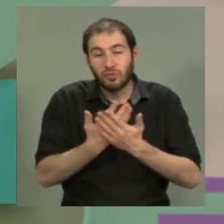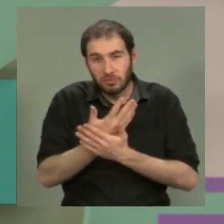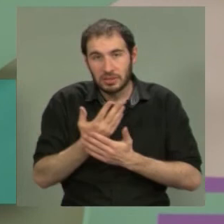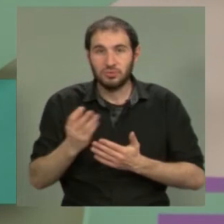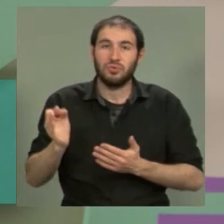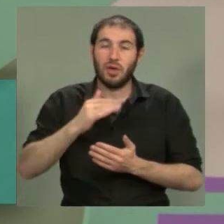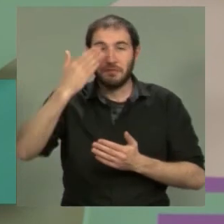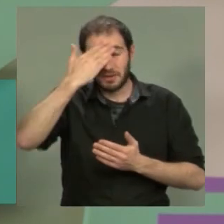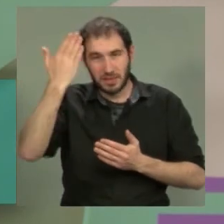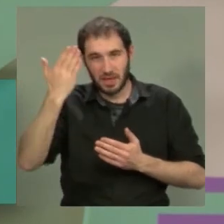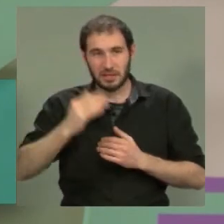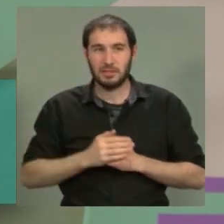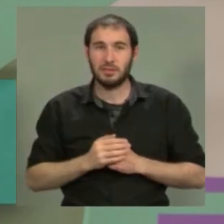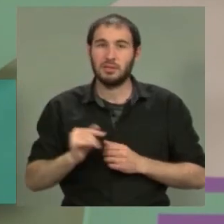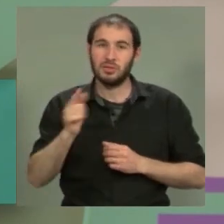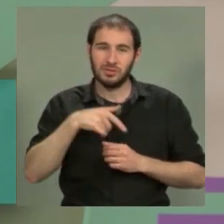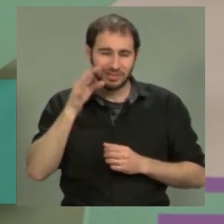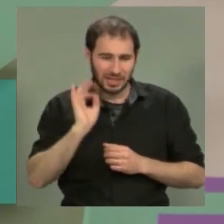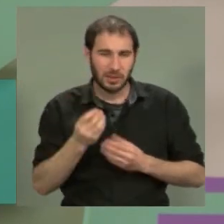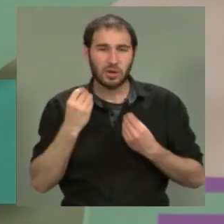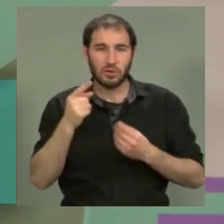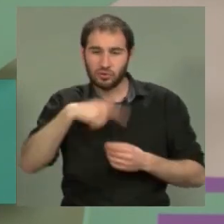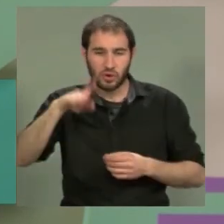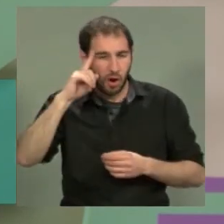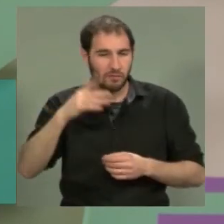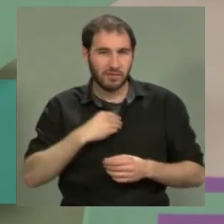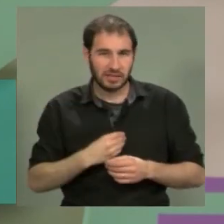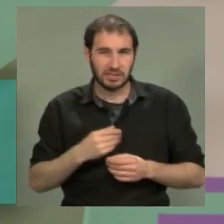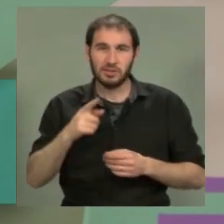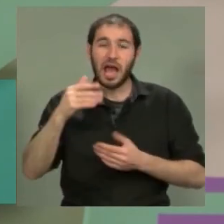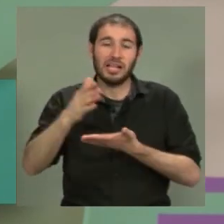toca una enfermedad, tenemos que saber como creyentes